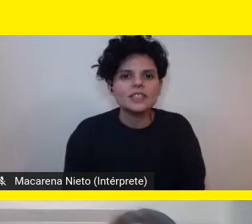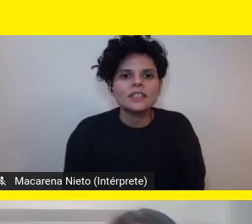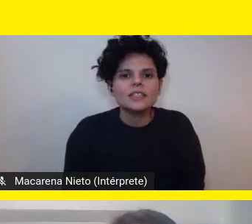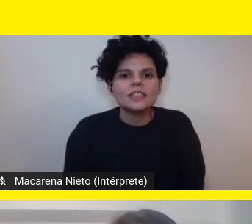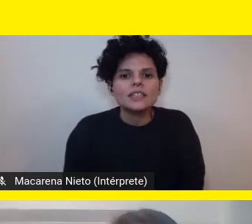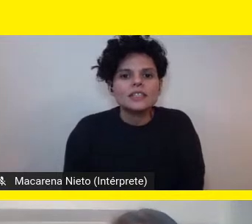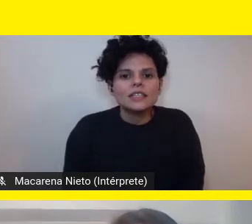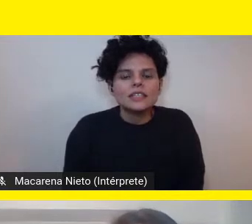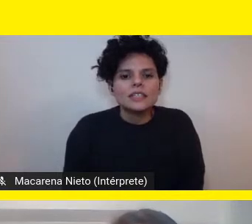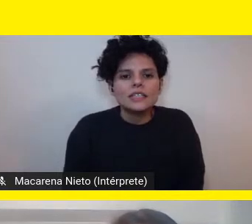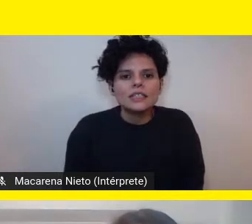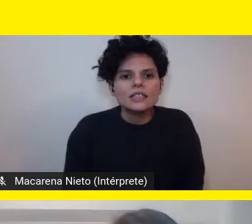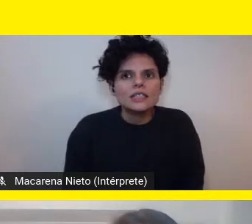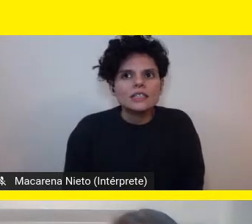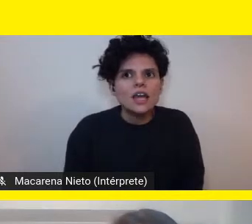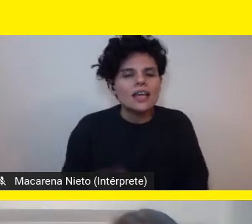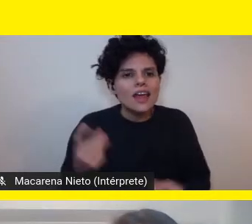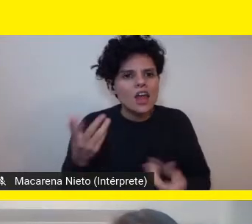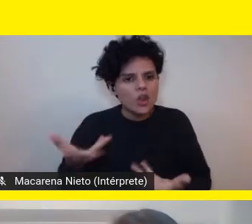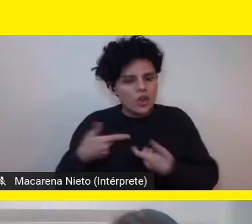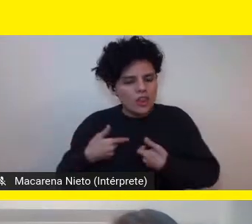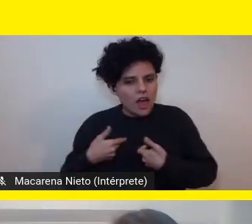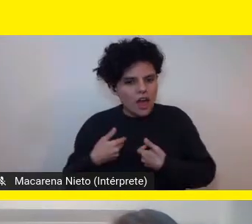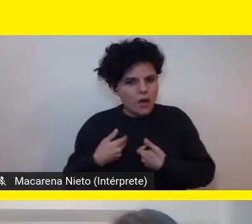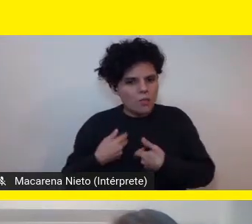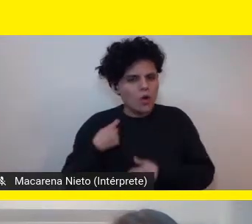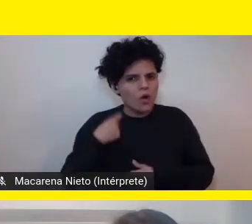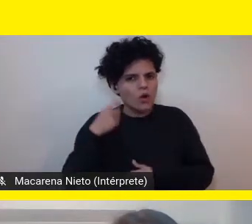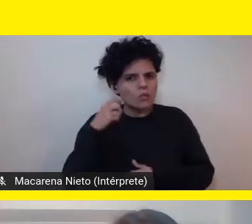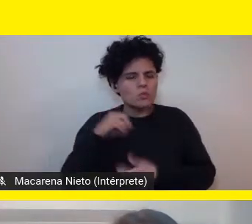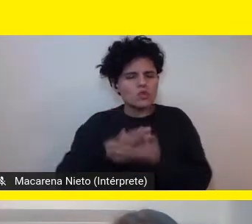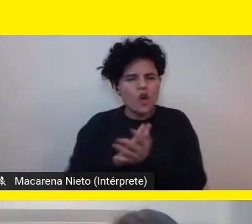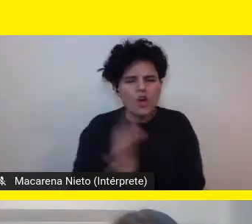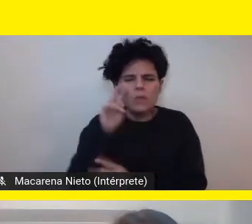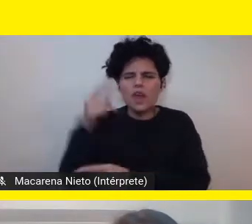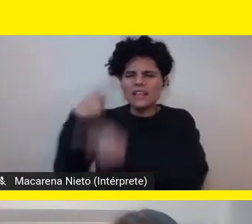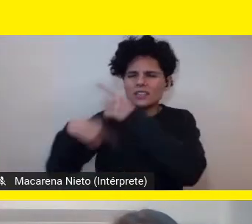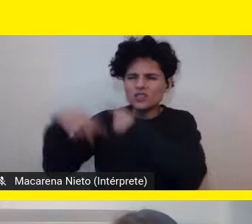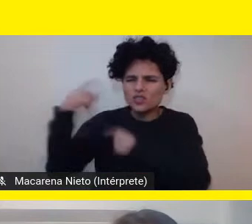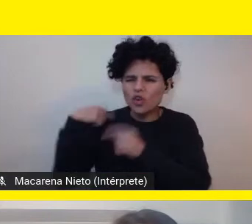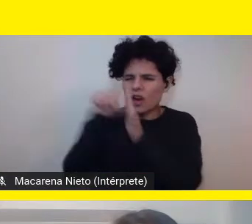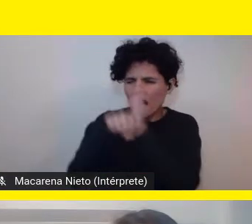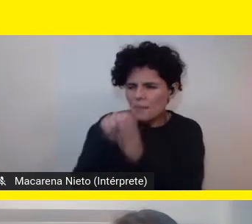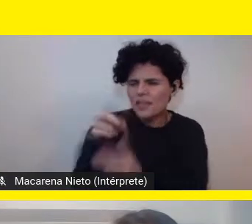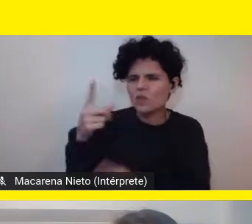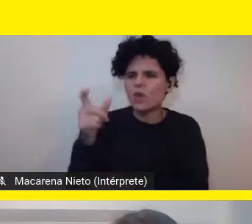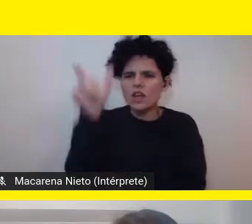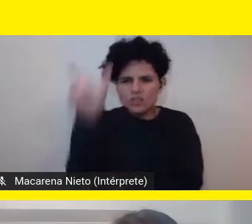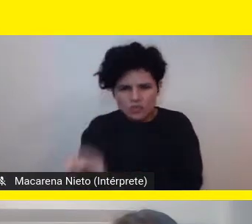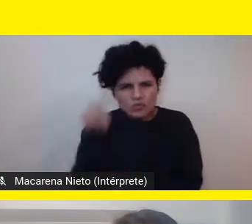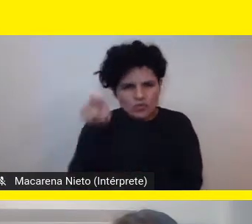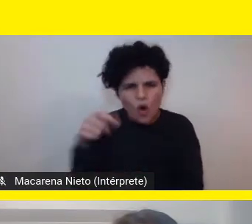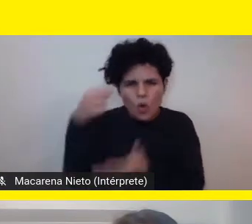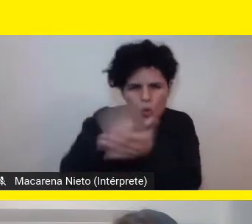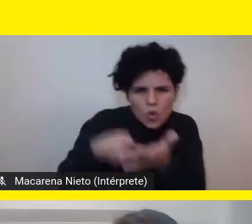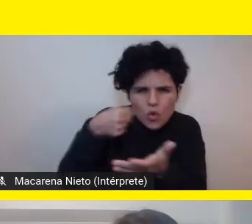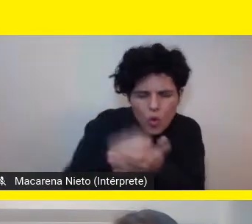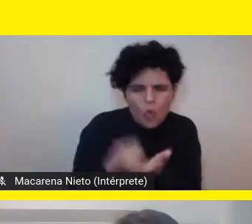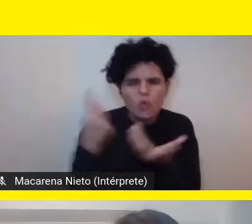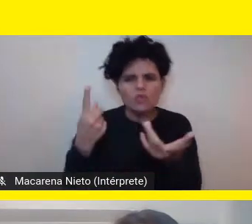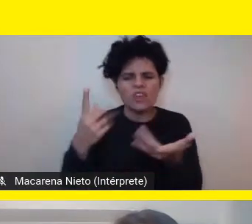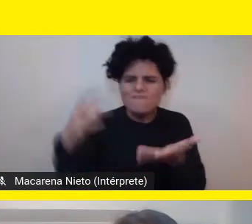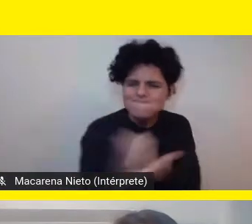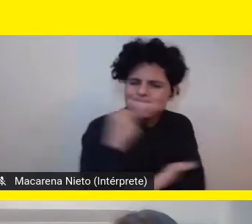empatizan con el dolor de Aide y con la lucha constante que ella ha hecho en favor de los derechos humanos,